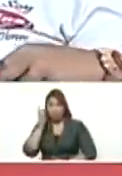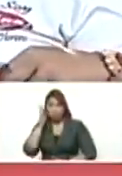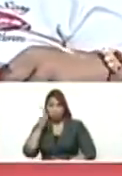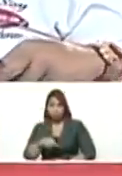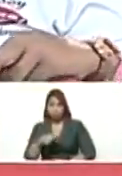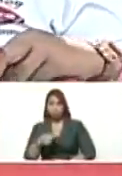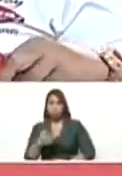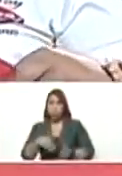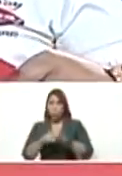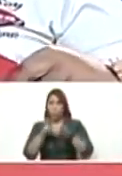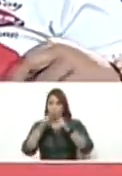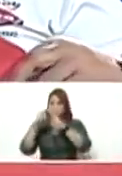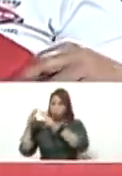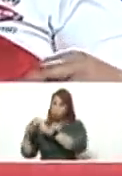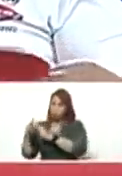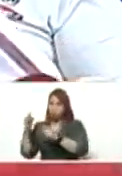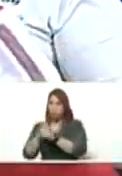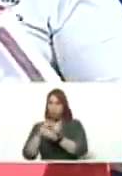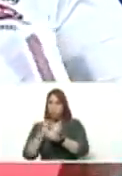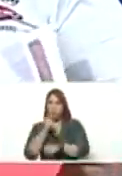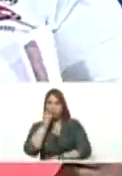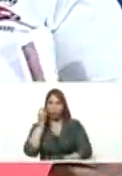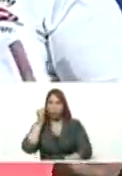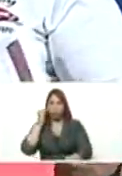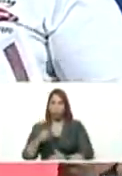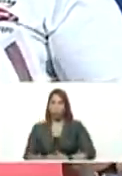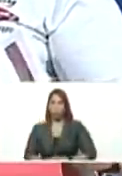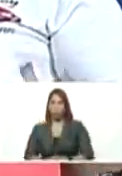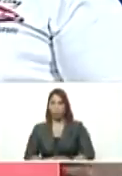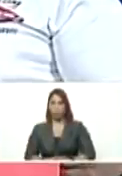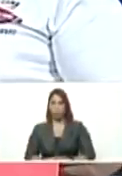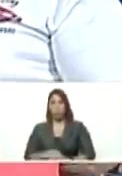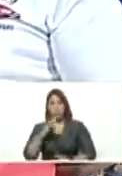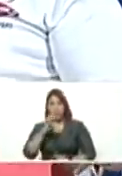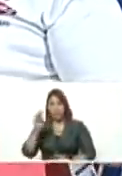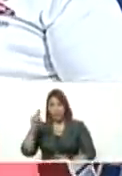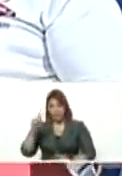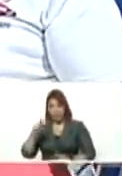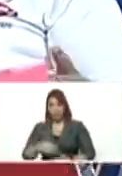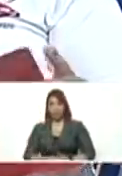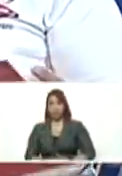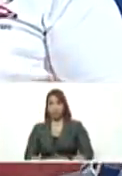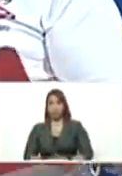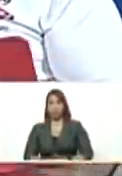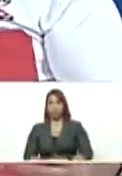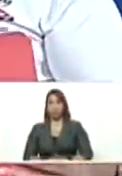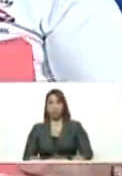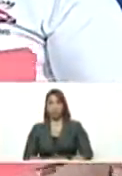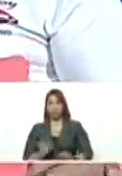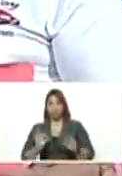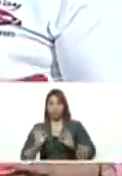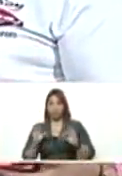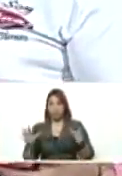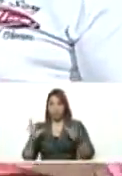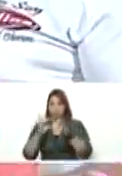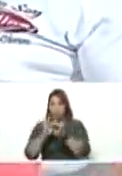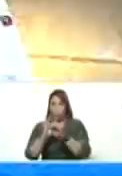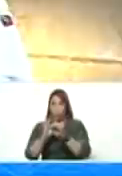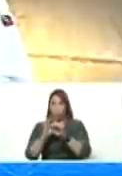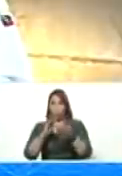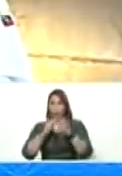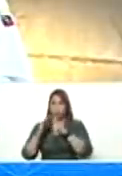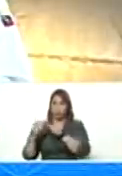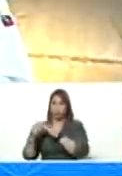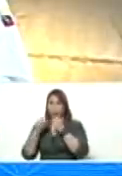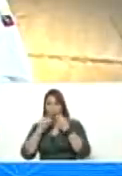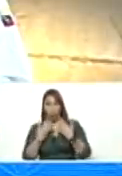hacer conocer la gestión de los trabajadores mediante su Consejo Productivo de Trabajadores engranado con la comunidad, señor presidente. Bueno, muy